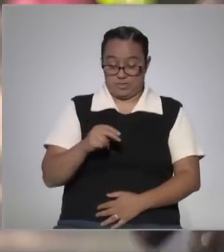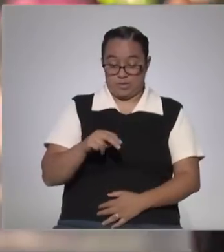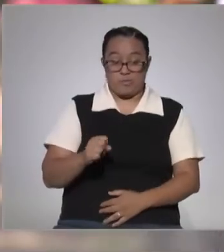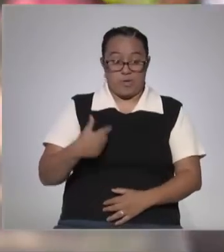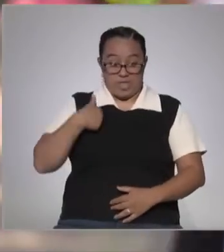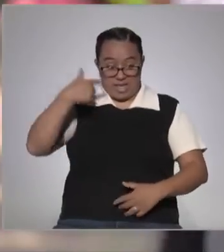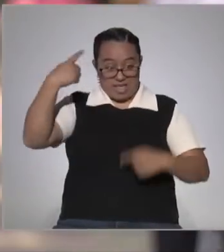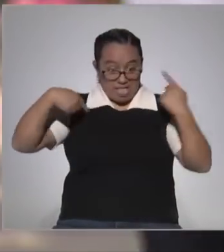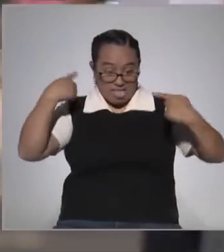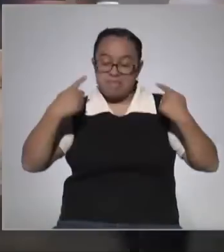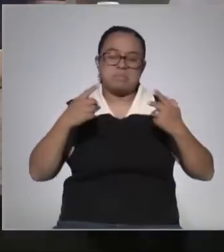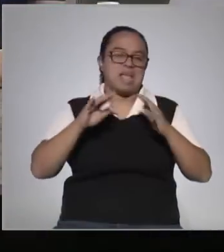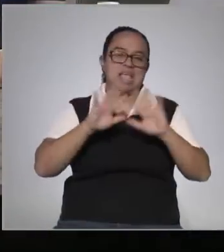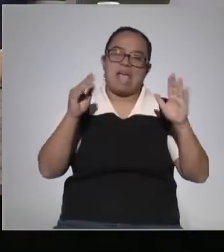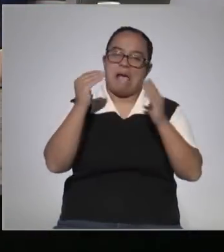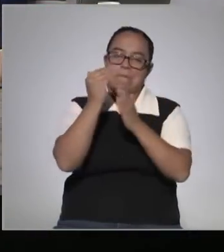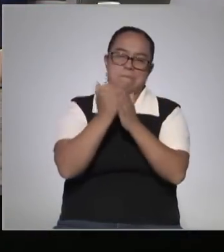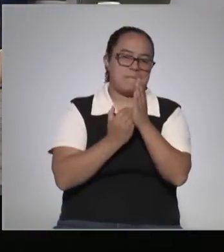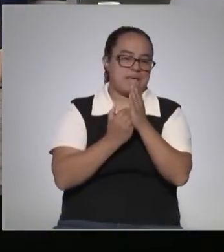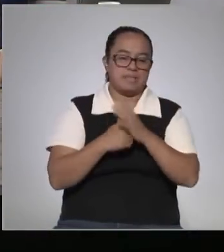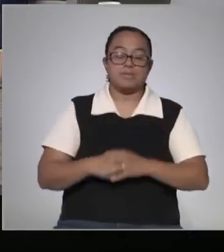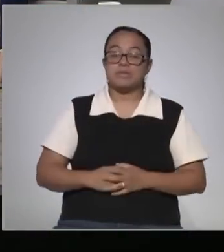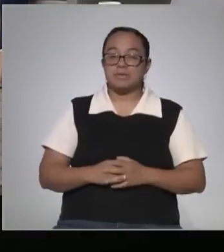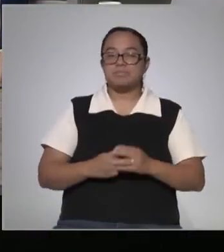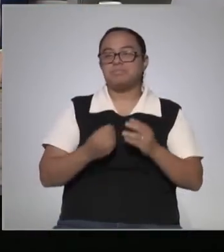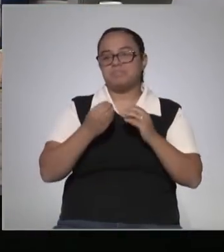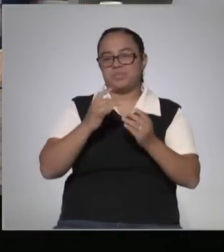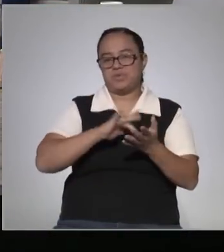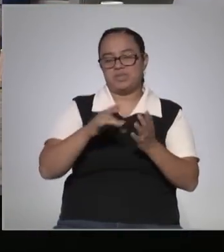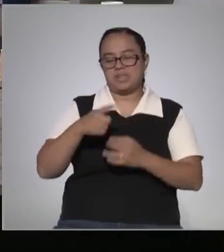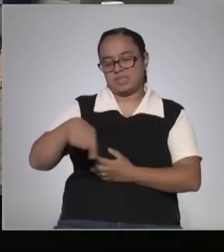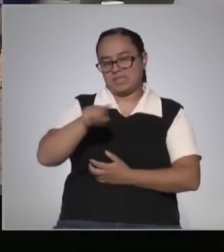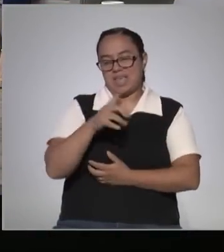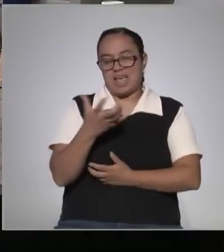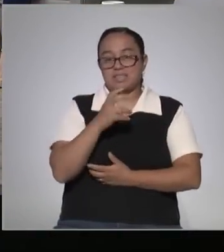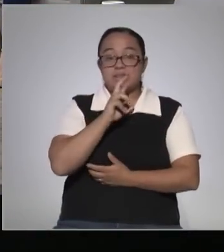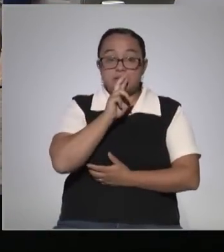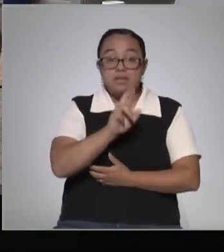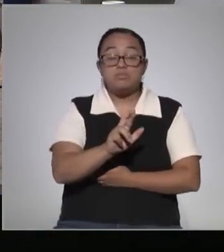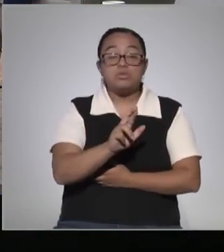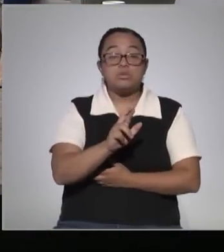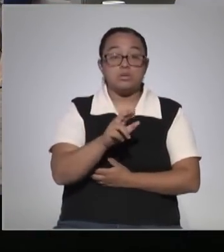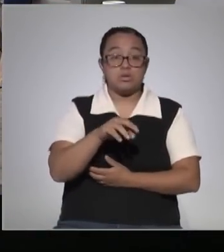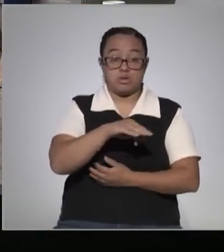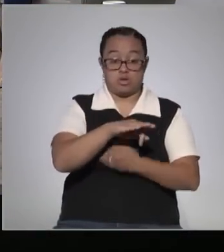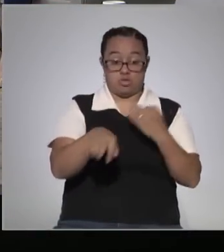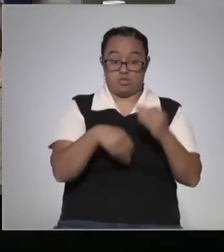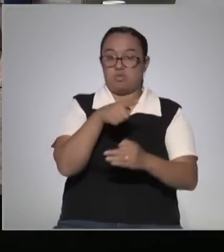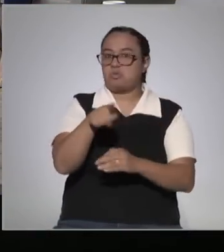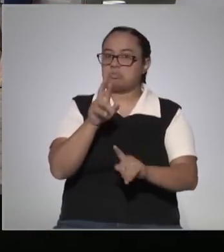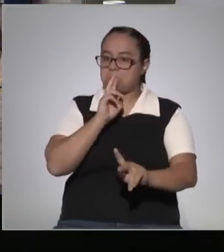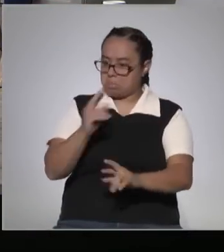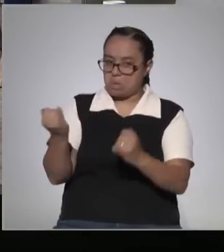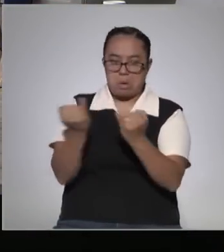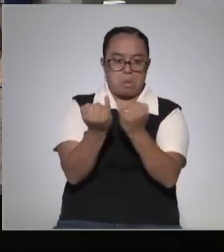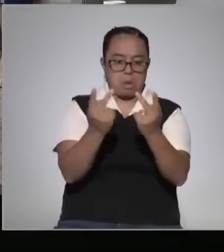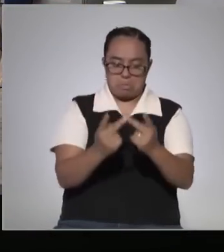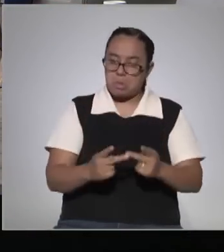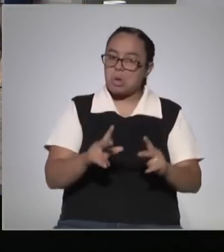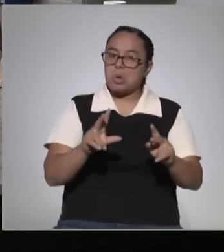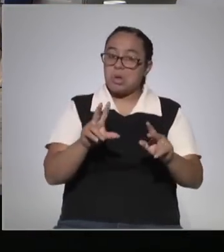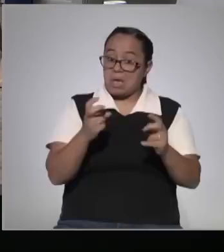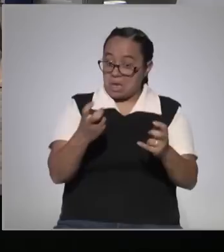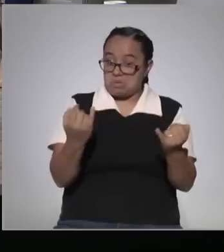te alocan. Muchas gracias por estas respuestas. Todos dijeron que no era igual. ¿Qué opinas al respecto, Doris?